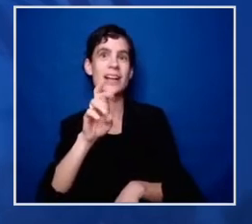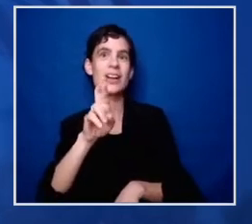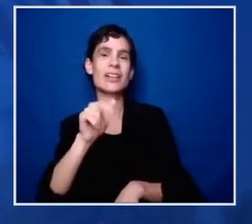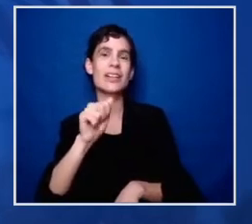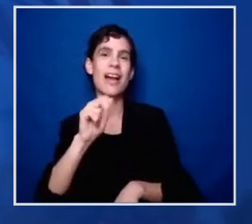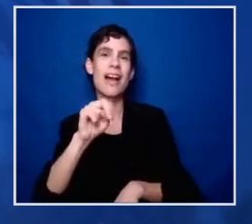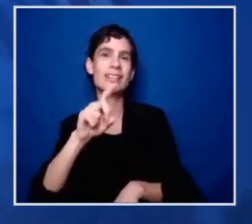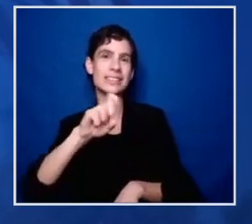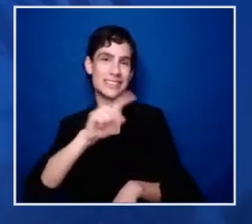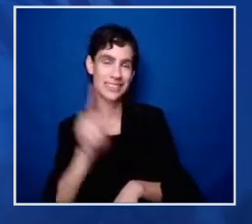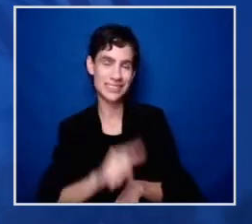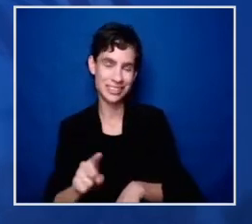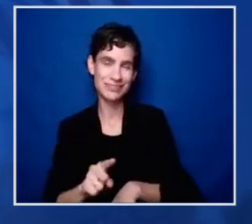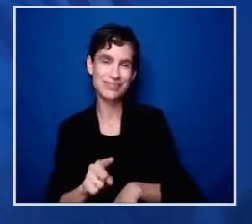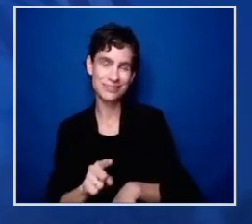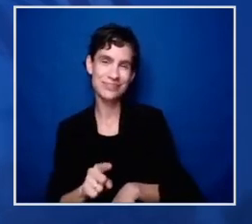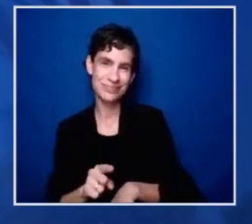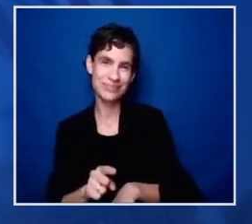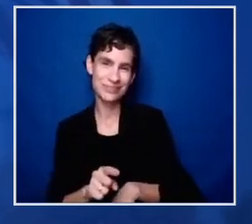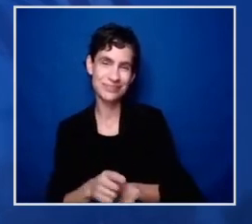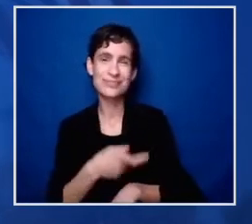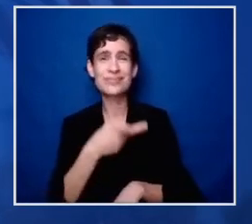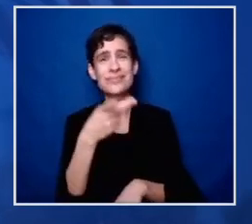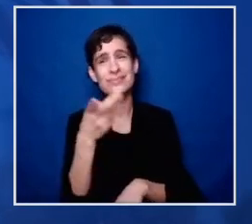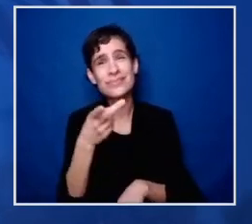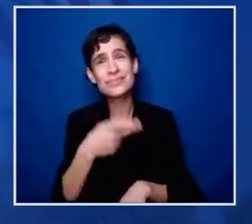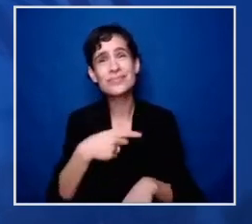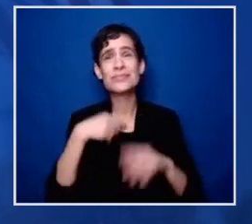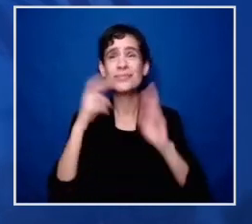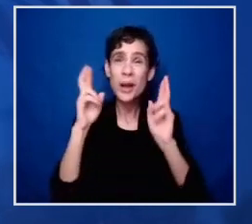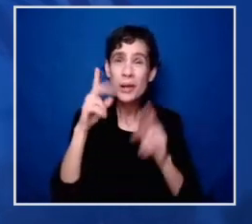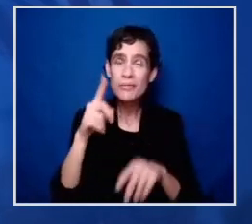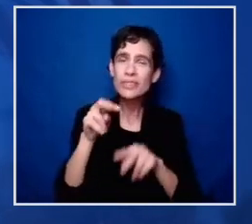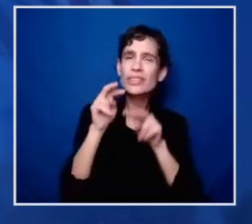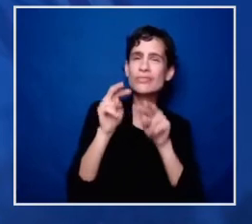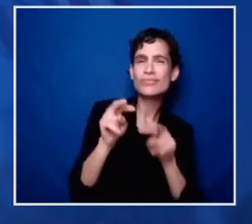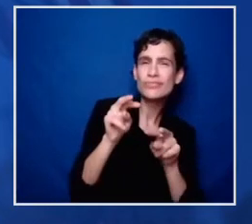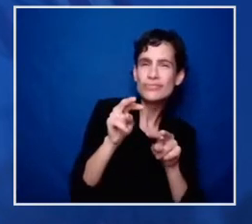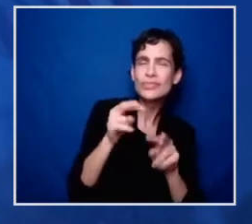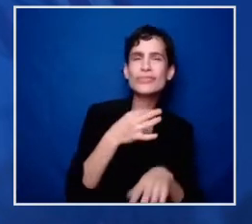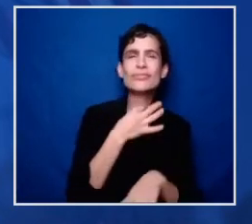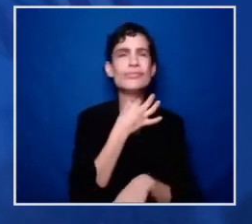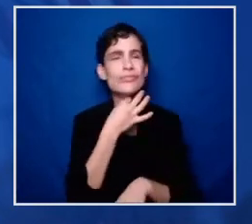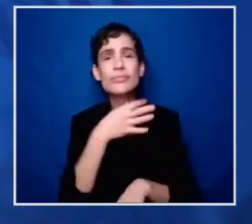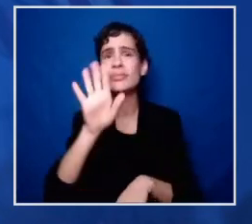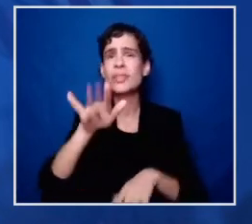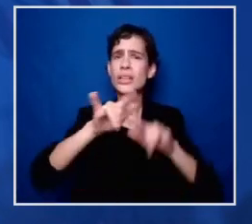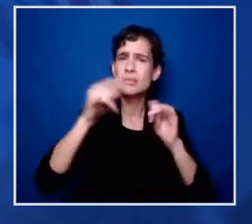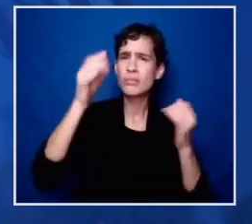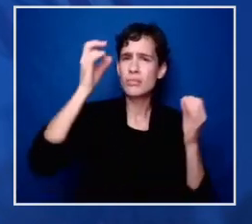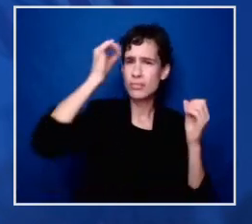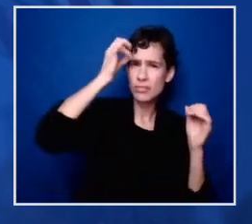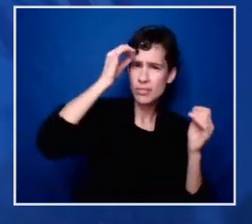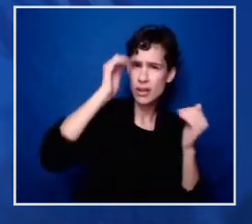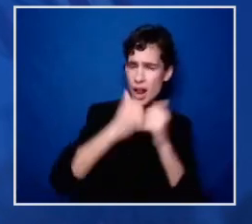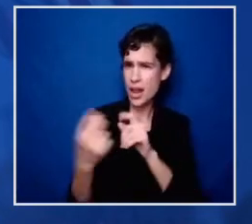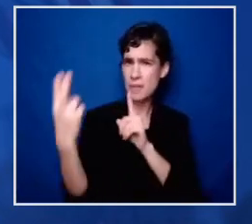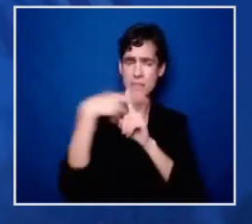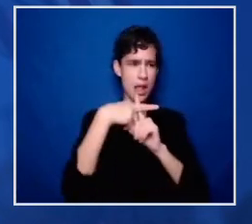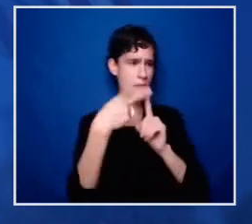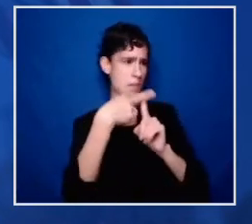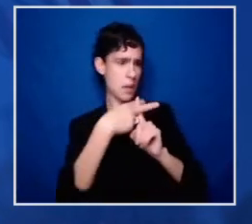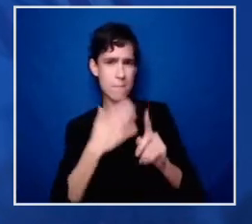also thinking about how to create your own beloved community. Yes. Yes, and I know that I have been